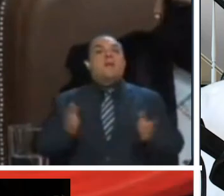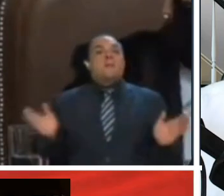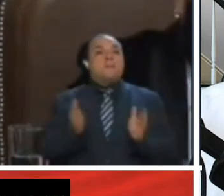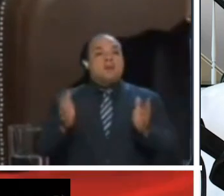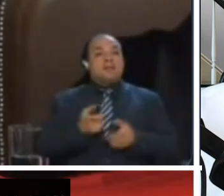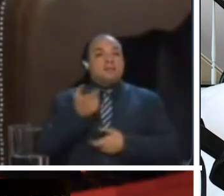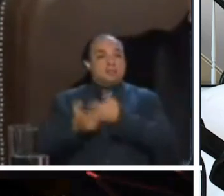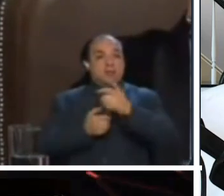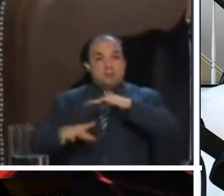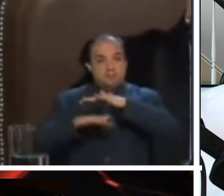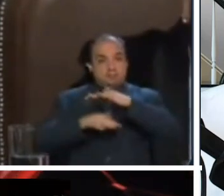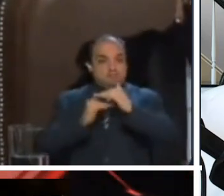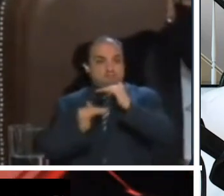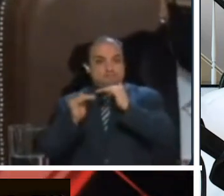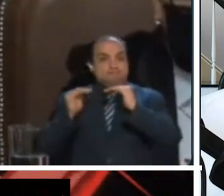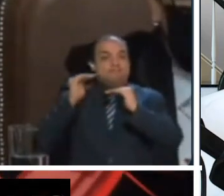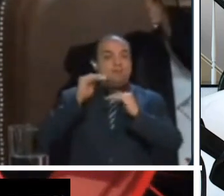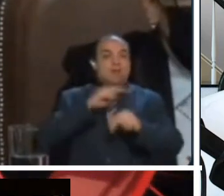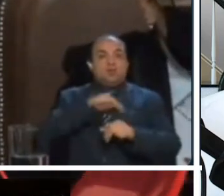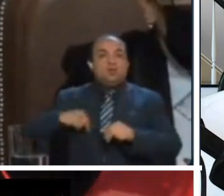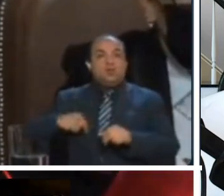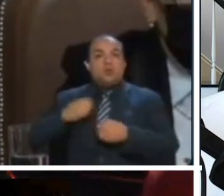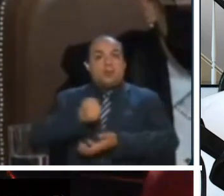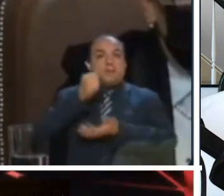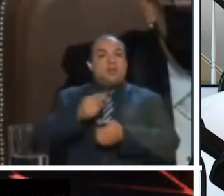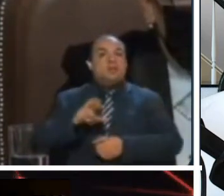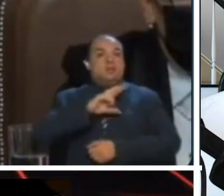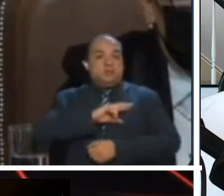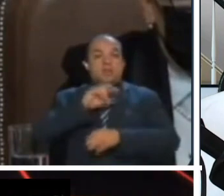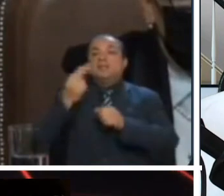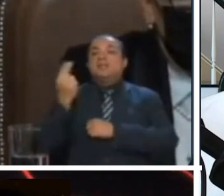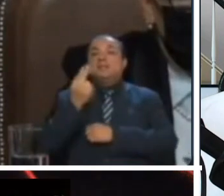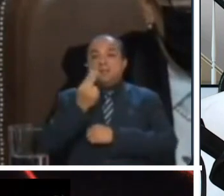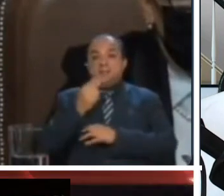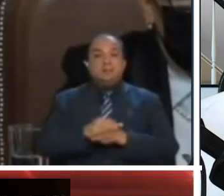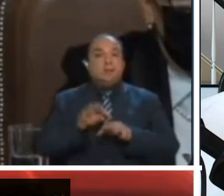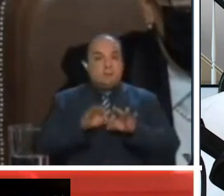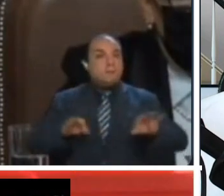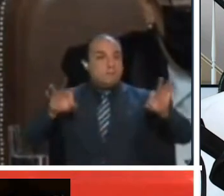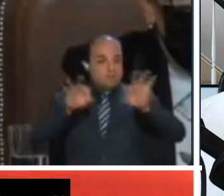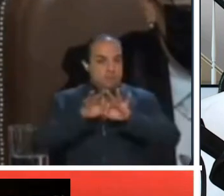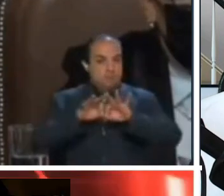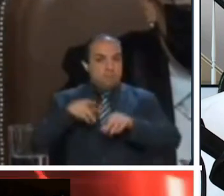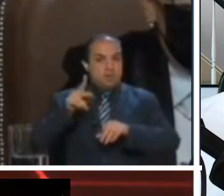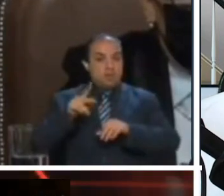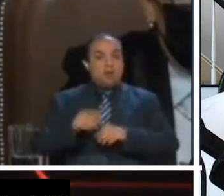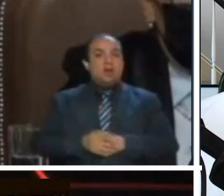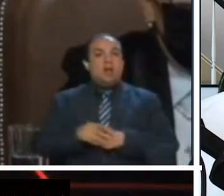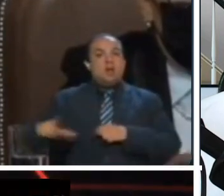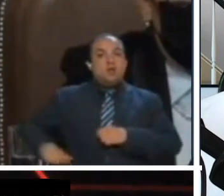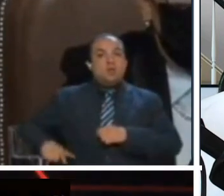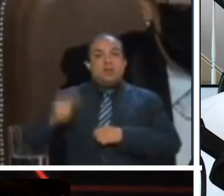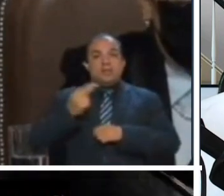abajo. Para nosotros, la inversión privada es necesaria e indispensable, pero el Estado debe garantizar derechos